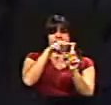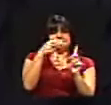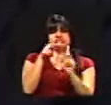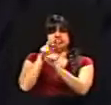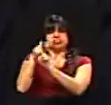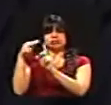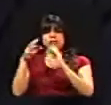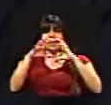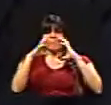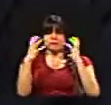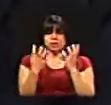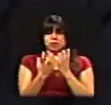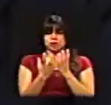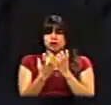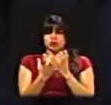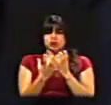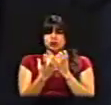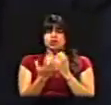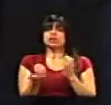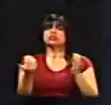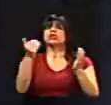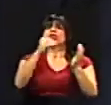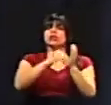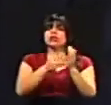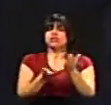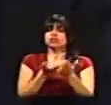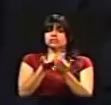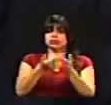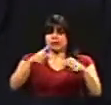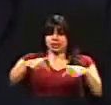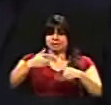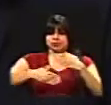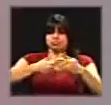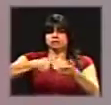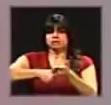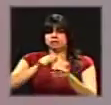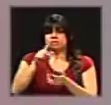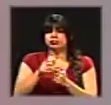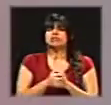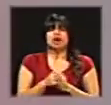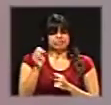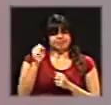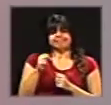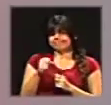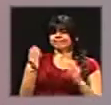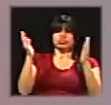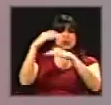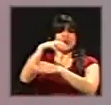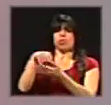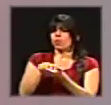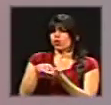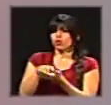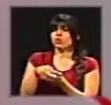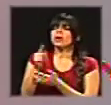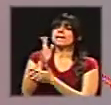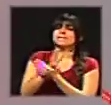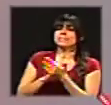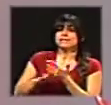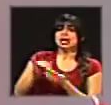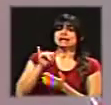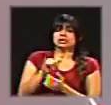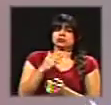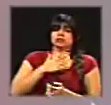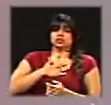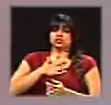mundo estarían de nuevo planteándose en este proceso electoral. Sin duda alguna, yo esa es parte de lo que